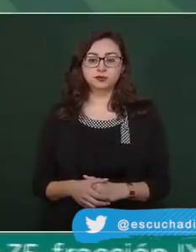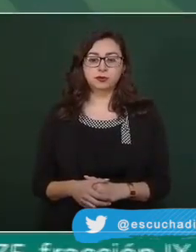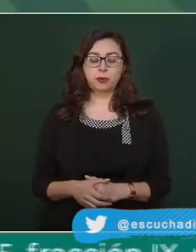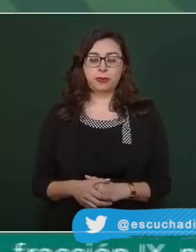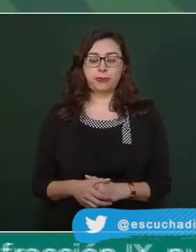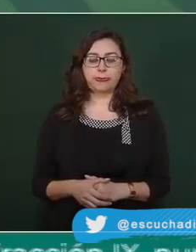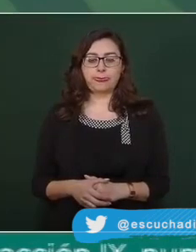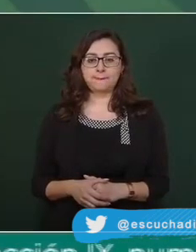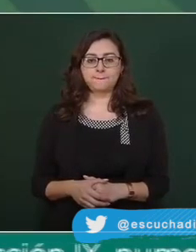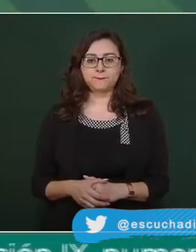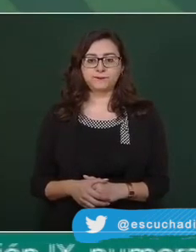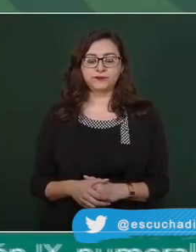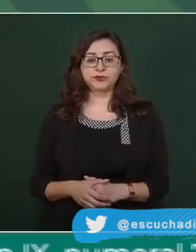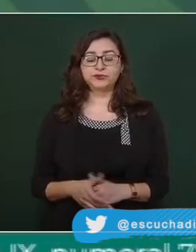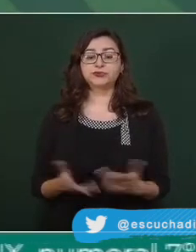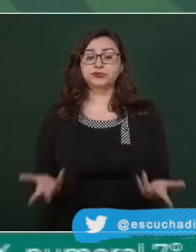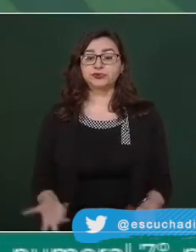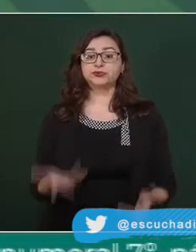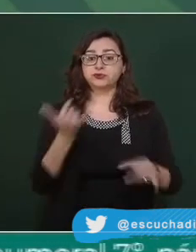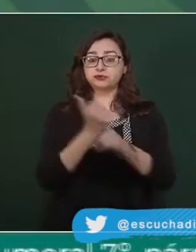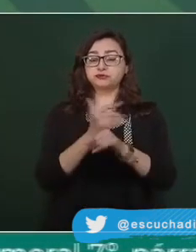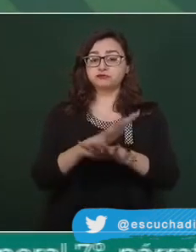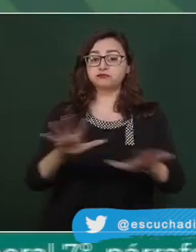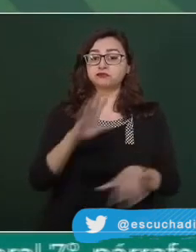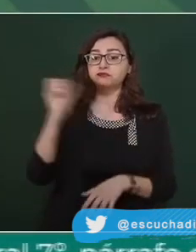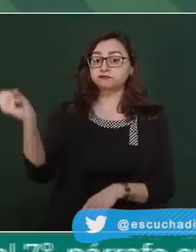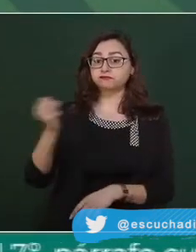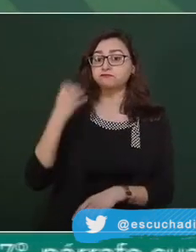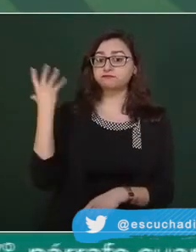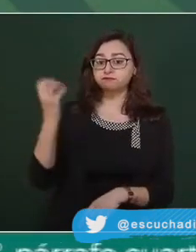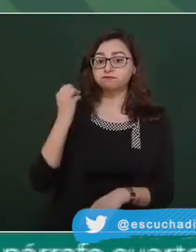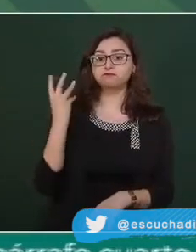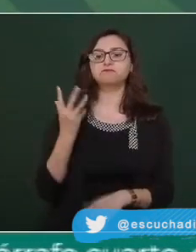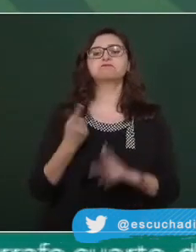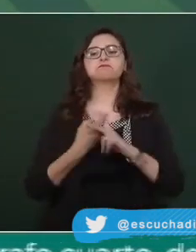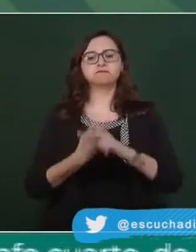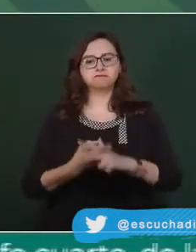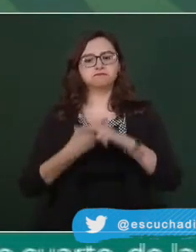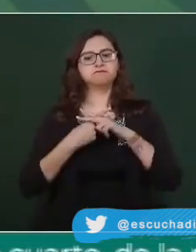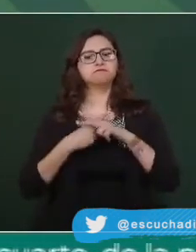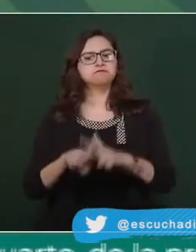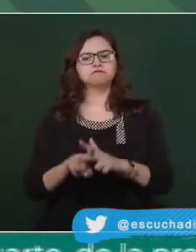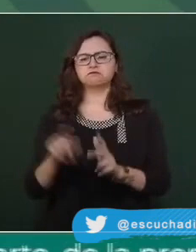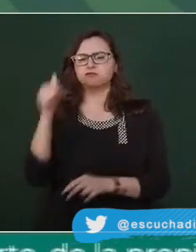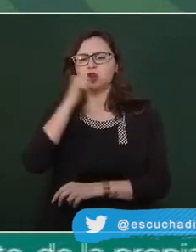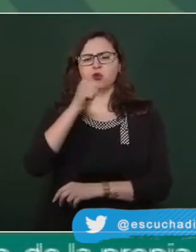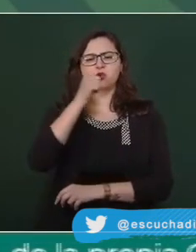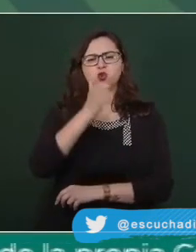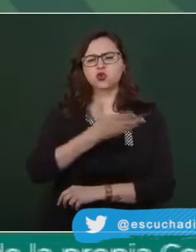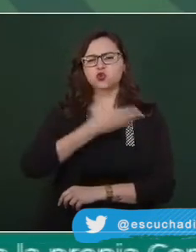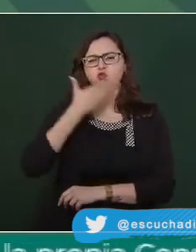oposición, Chumel Torres. Estos personajes enaltecen los ideales de los conservadores en México.